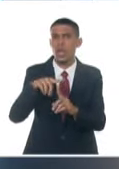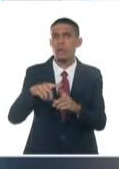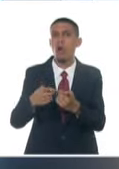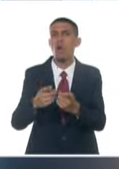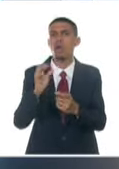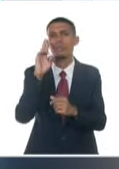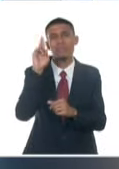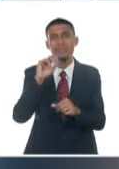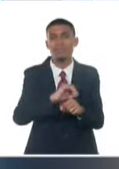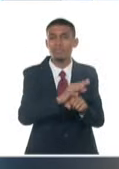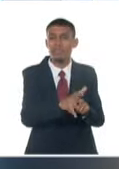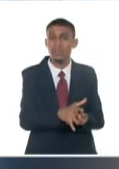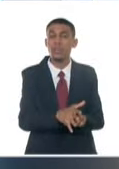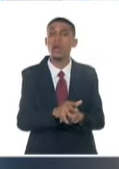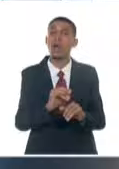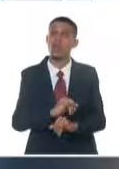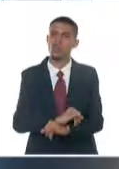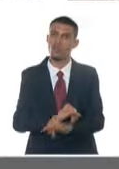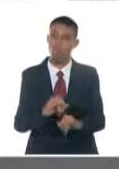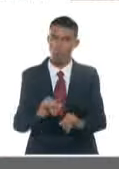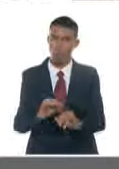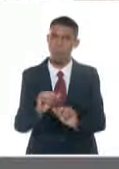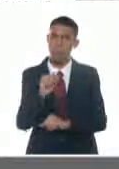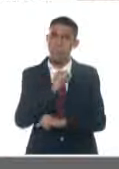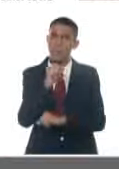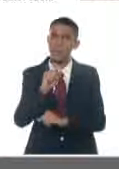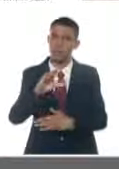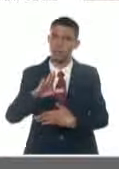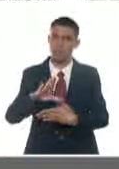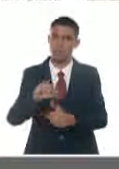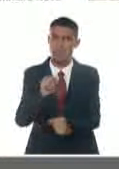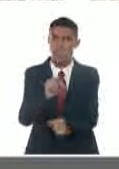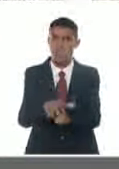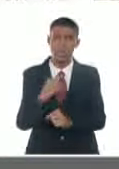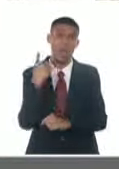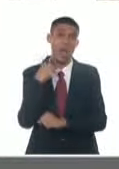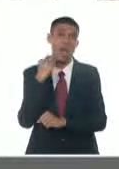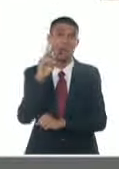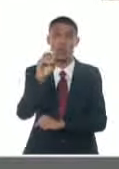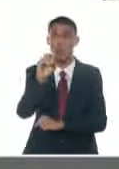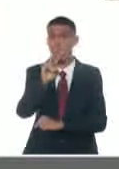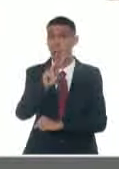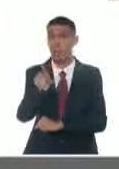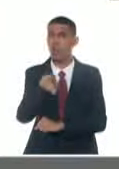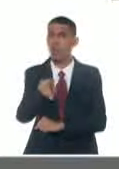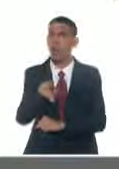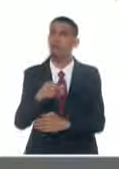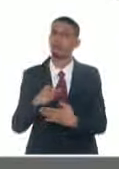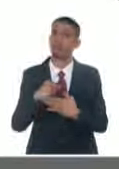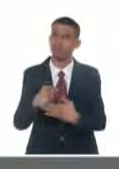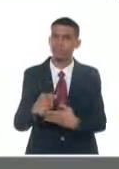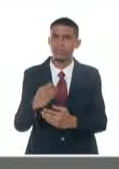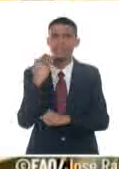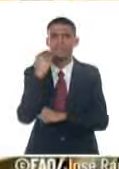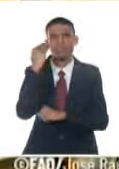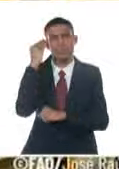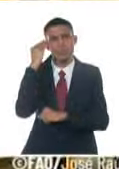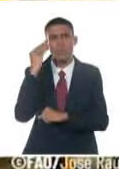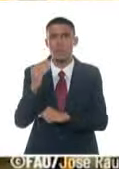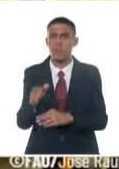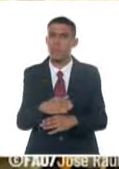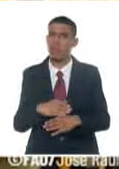lo informa la agencia Prensa Latina. Iniciado en 2021, el proyecto contribuyó a la formación de capacidades para fortalecer